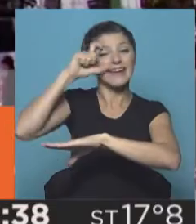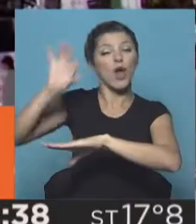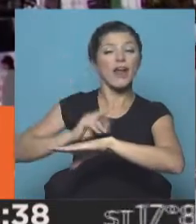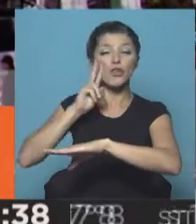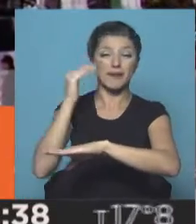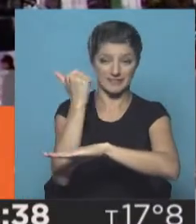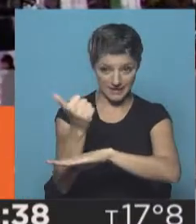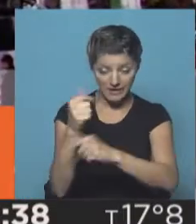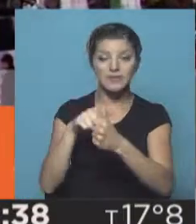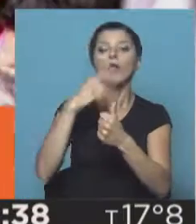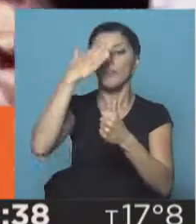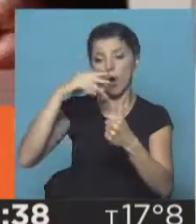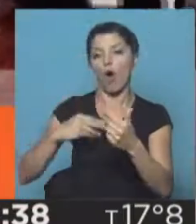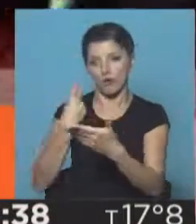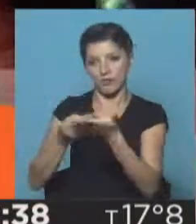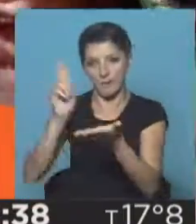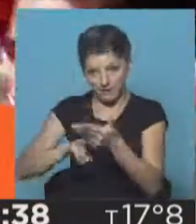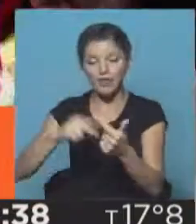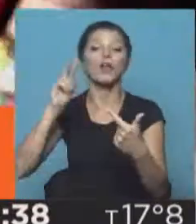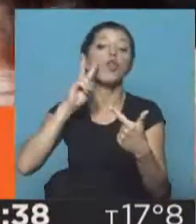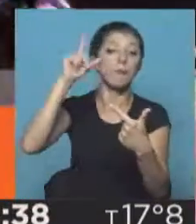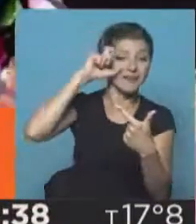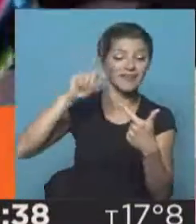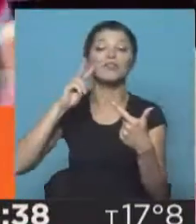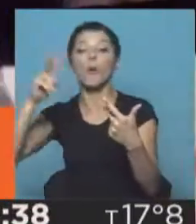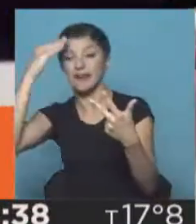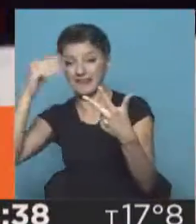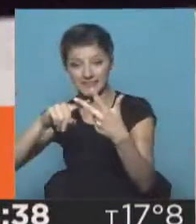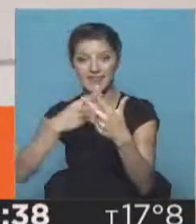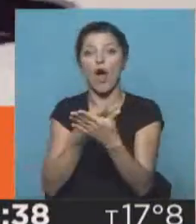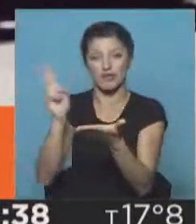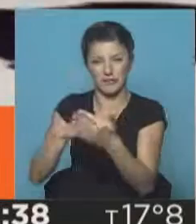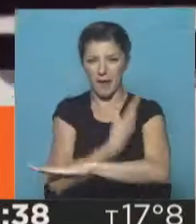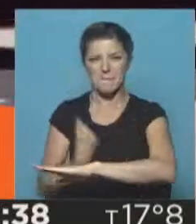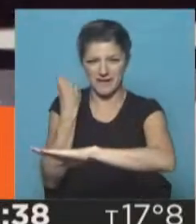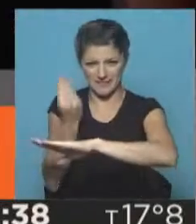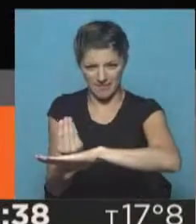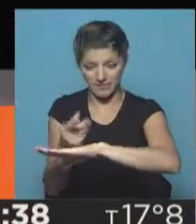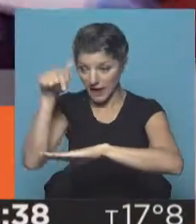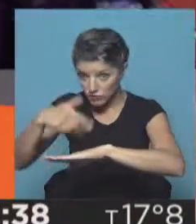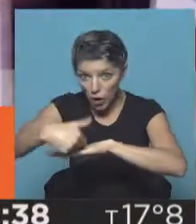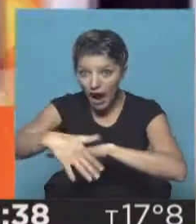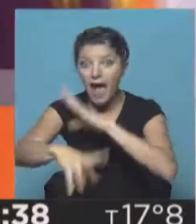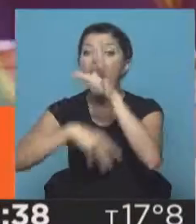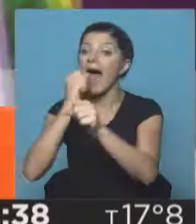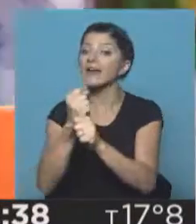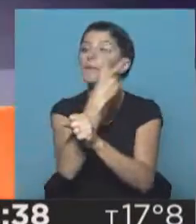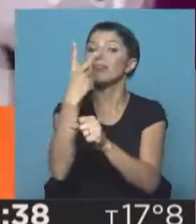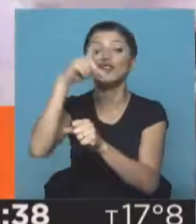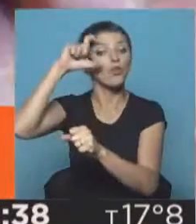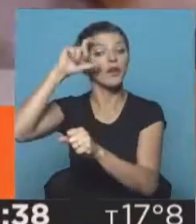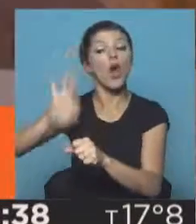reelecto 2 veces, en 2010 y en 2015. Su actual mandato expira el 22 de enero de